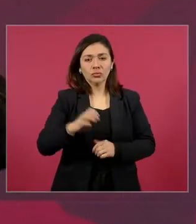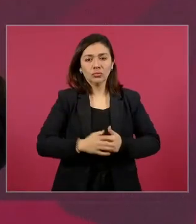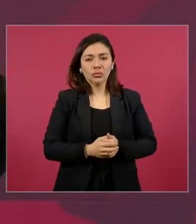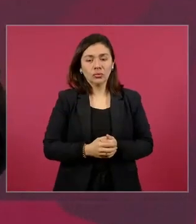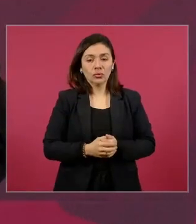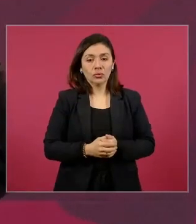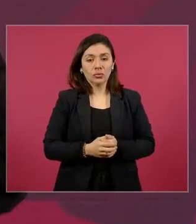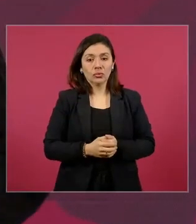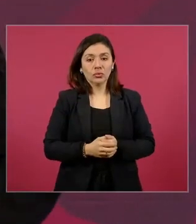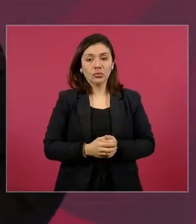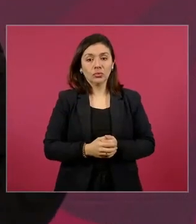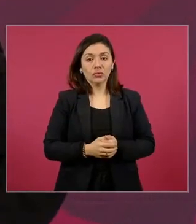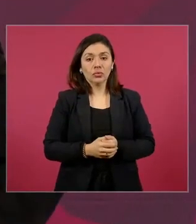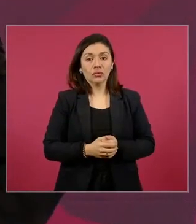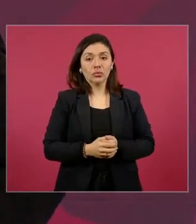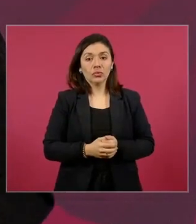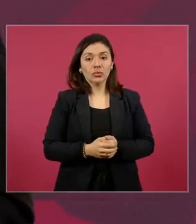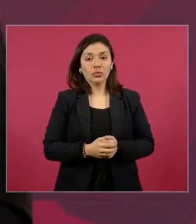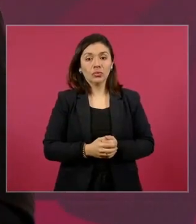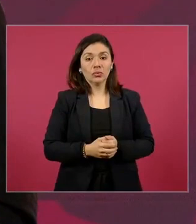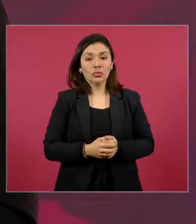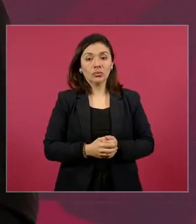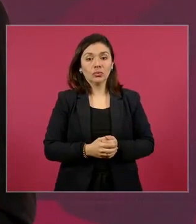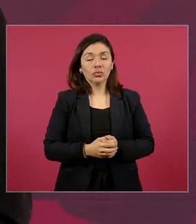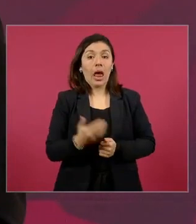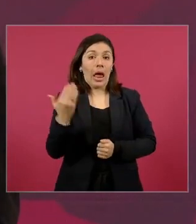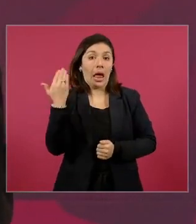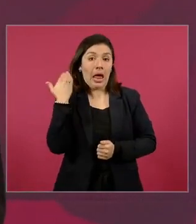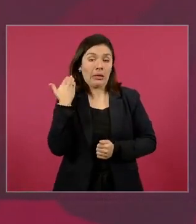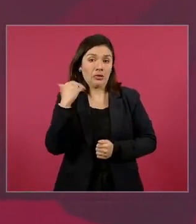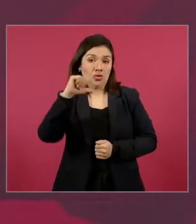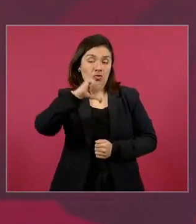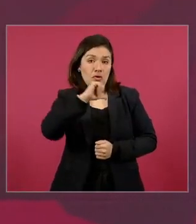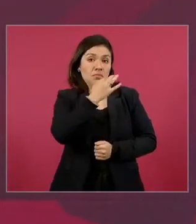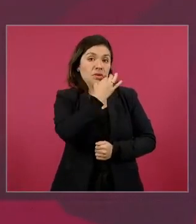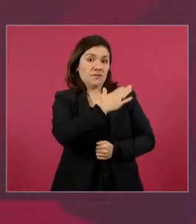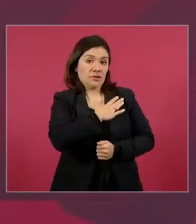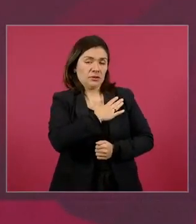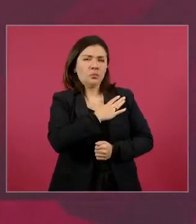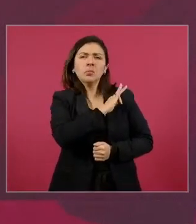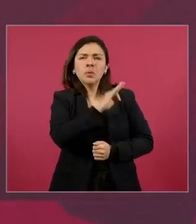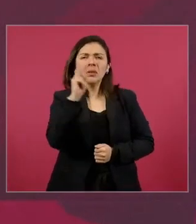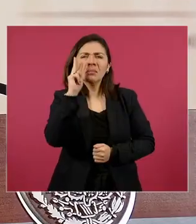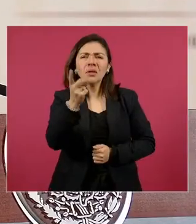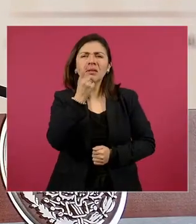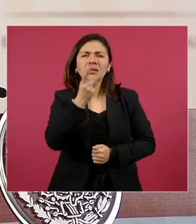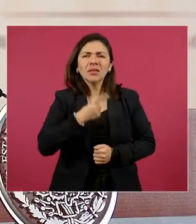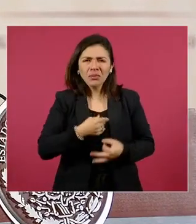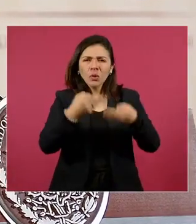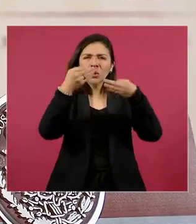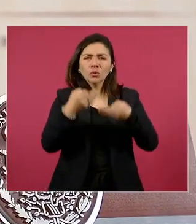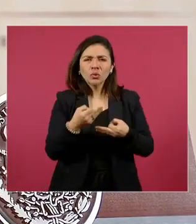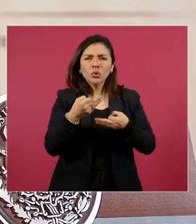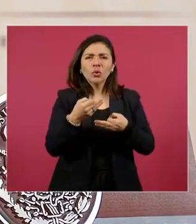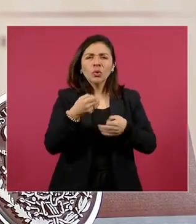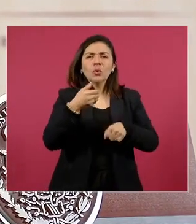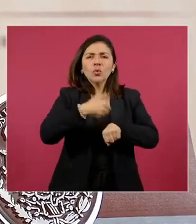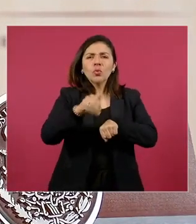Lo que voy, hace un momento me informaron. A ver si tenemos ahí el